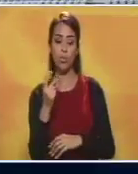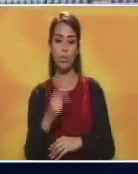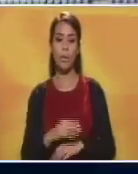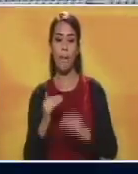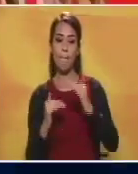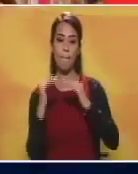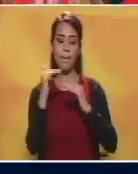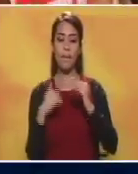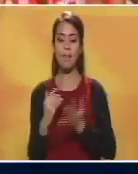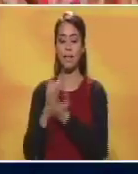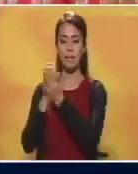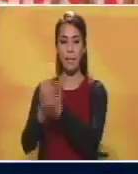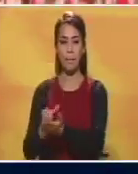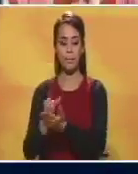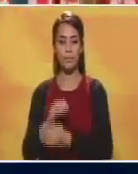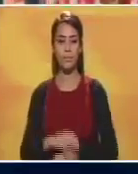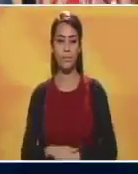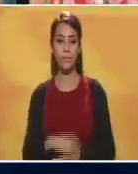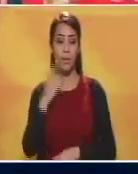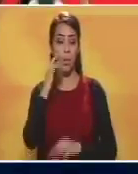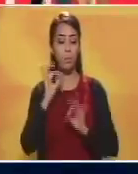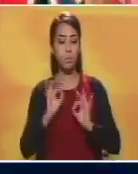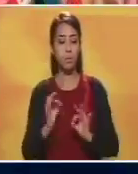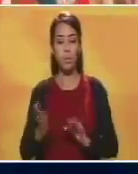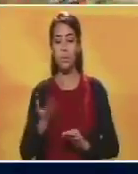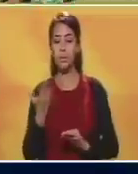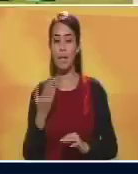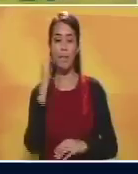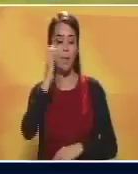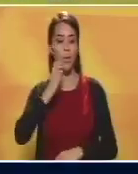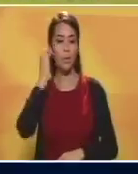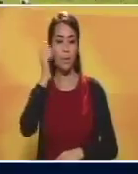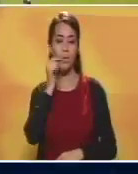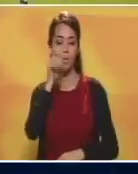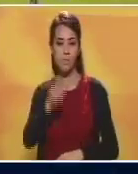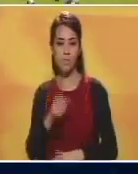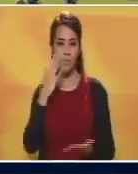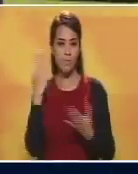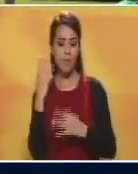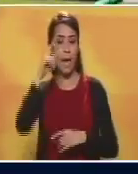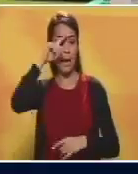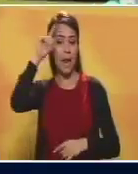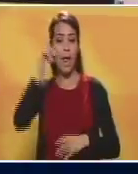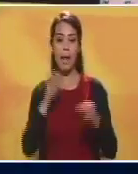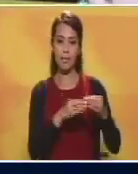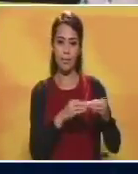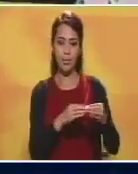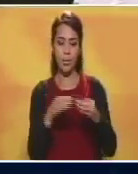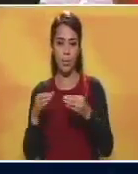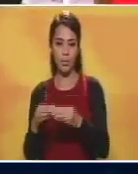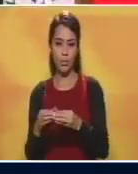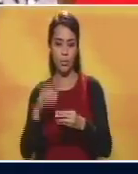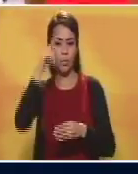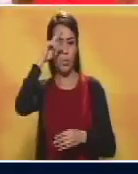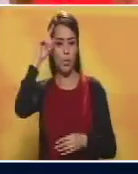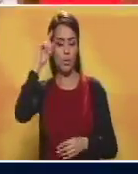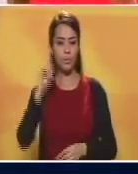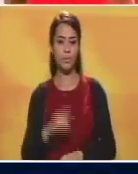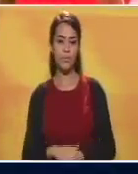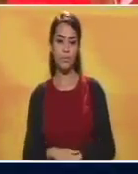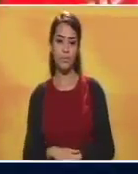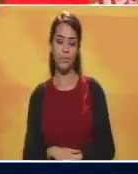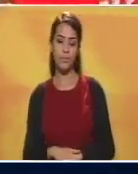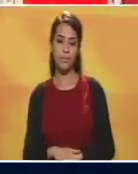de la Champions. Todo un clásico europeo. Bayern Múnich ante Real Madrid. Arturo Vidal y Kingsley Coman no serán de